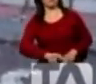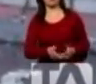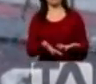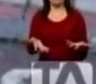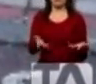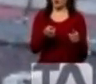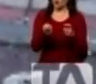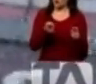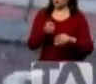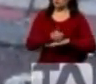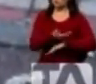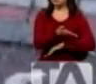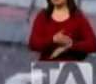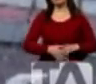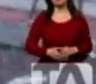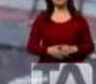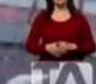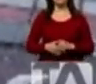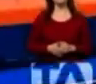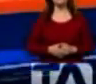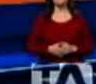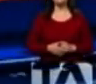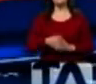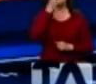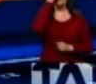el control de las autoridades pertinentes.